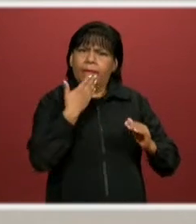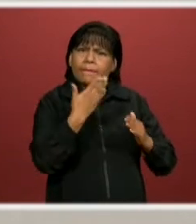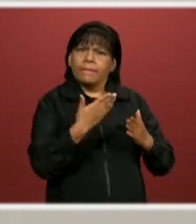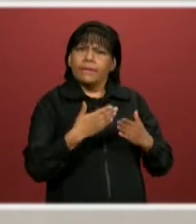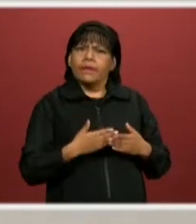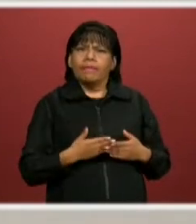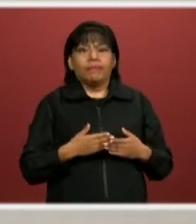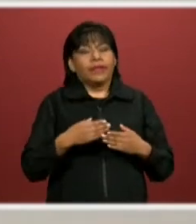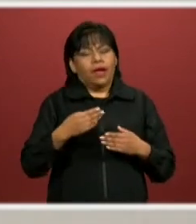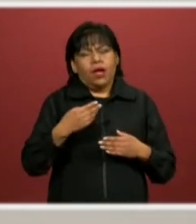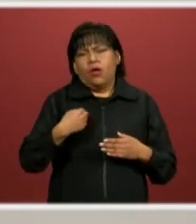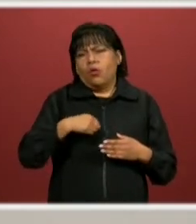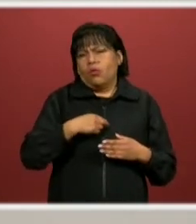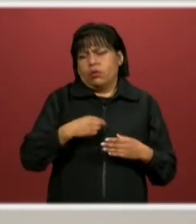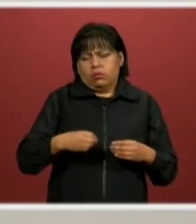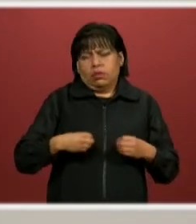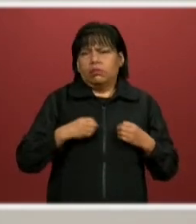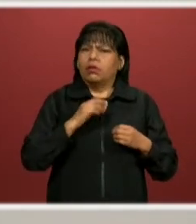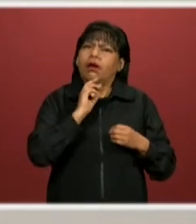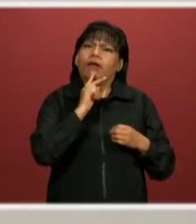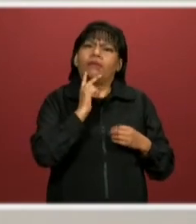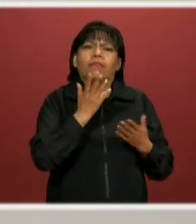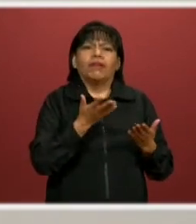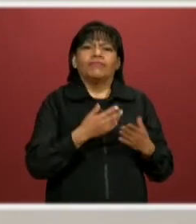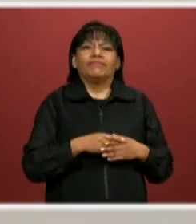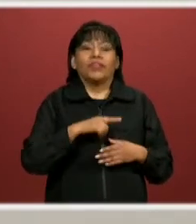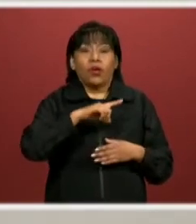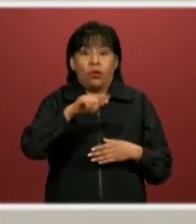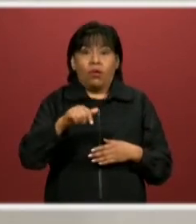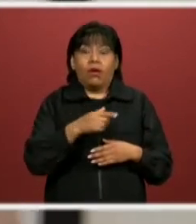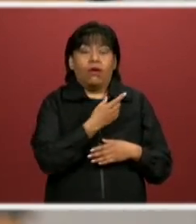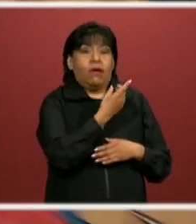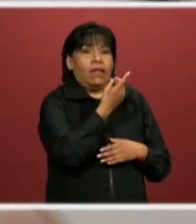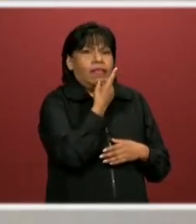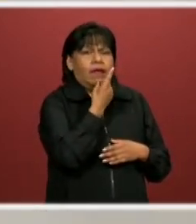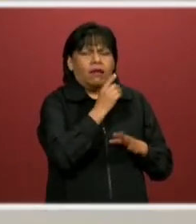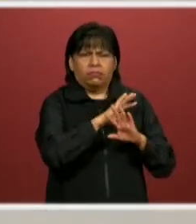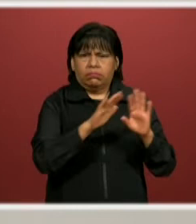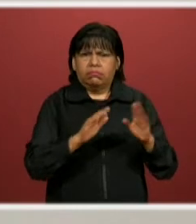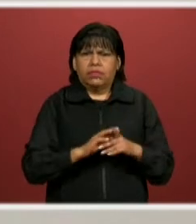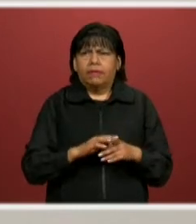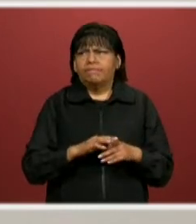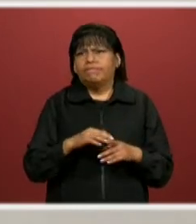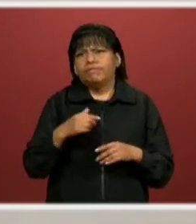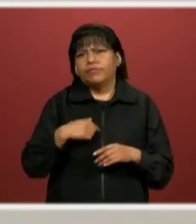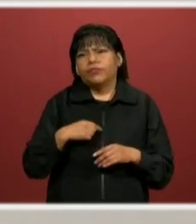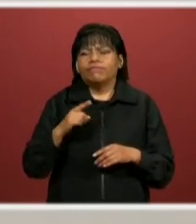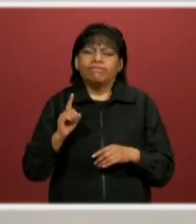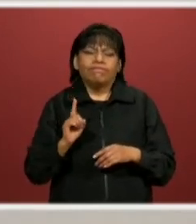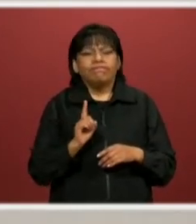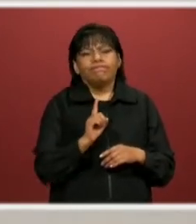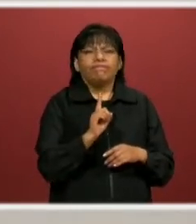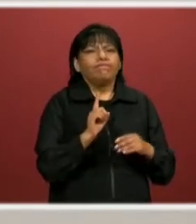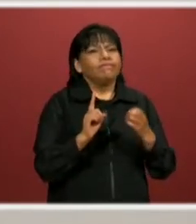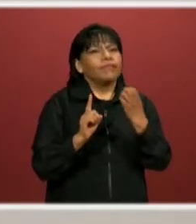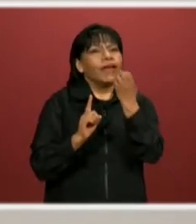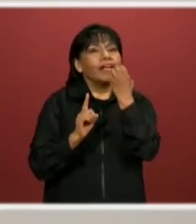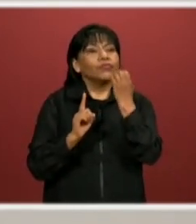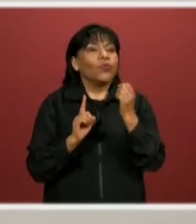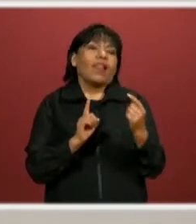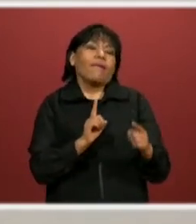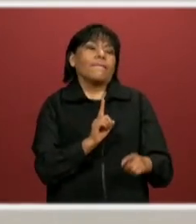vida después de desayunar me dirigía yo a la escuela ay perdón perdón se me olvidó